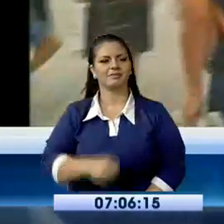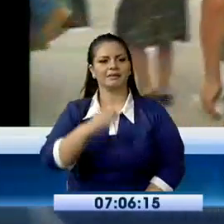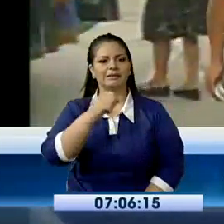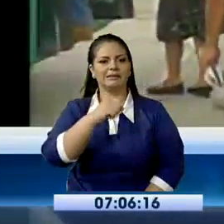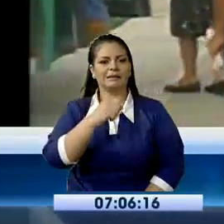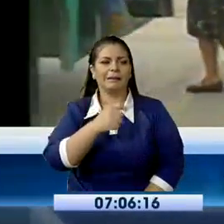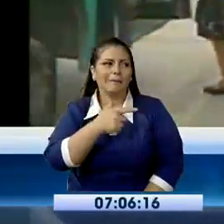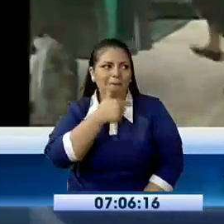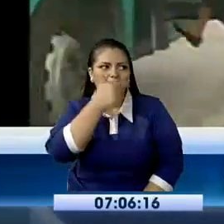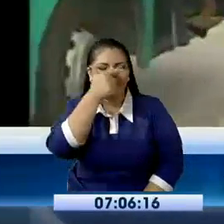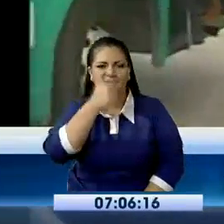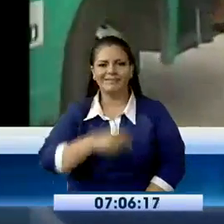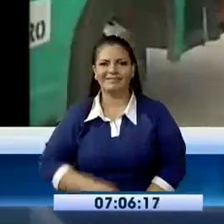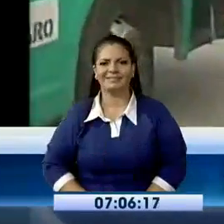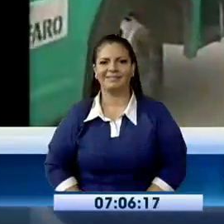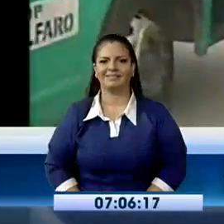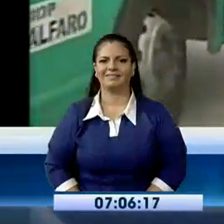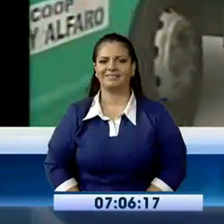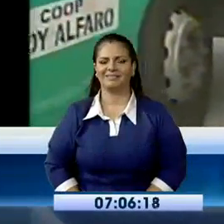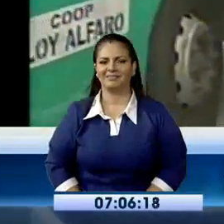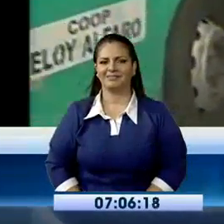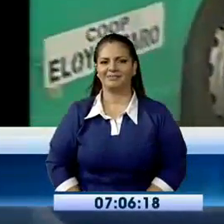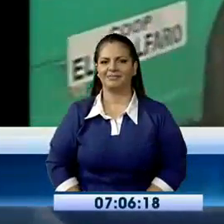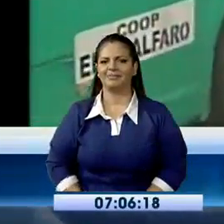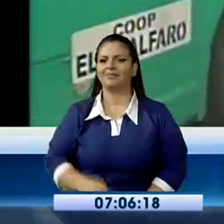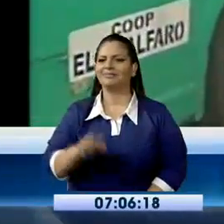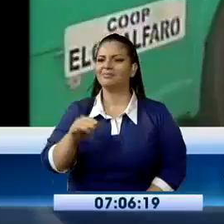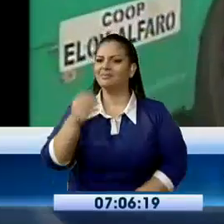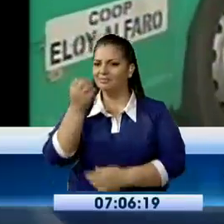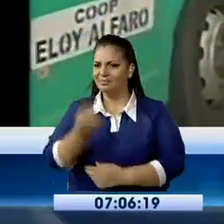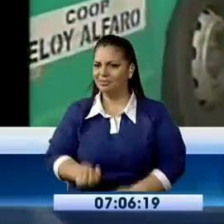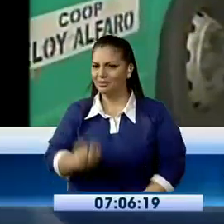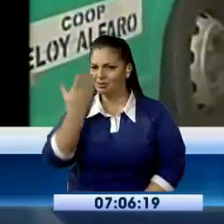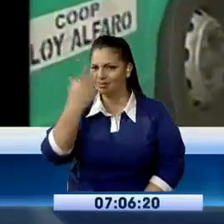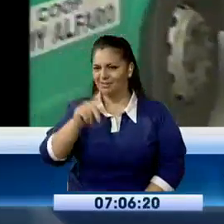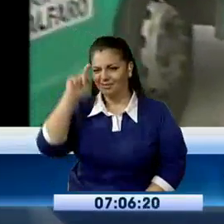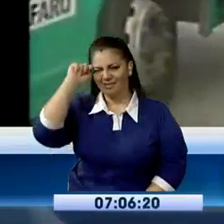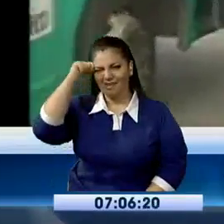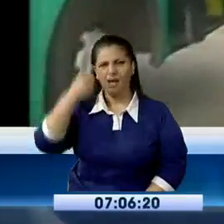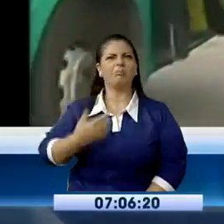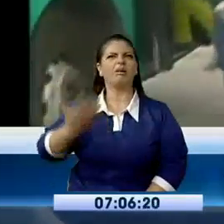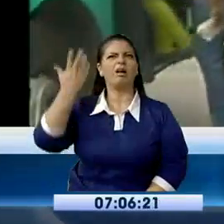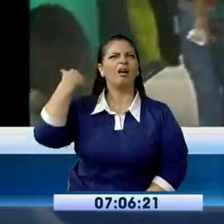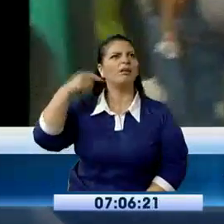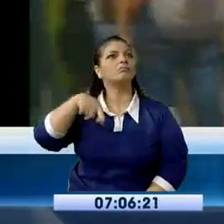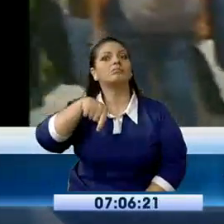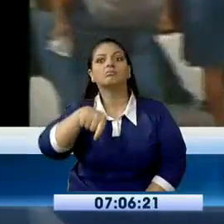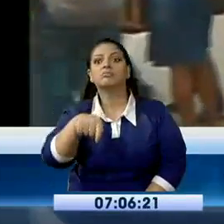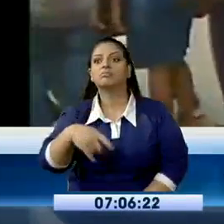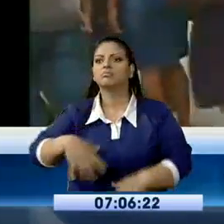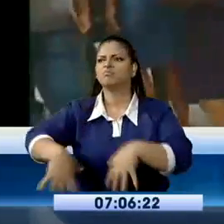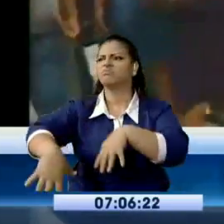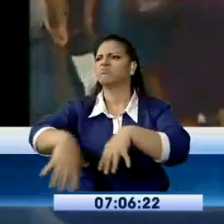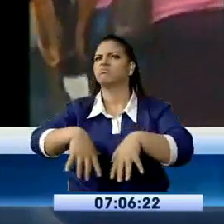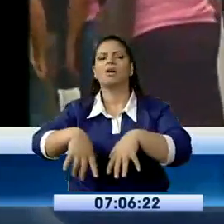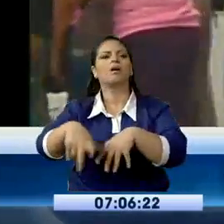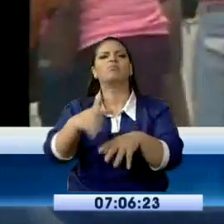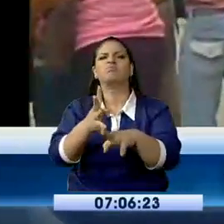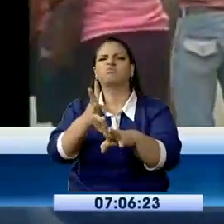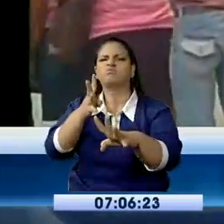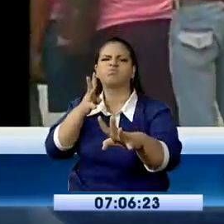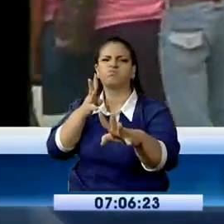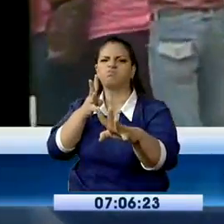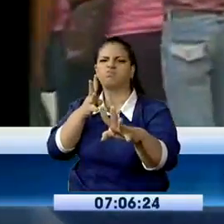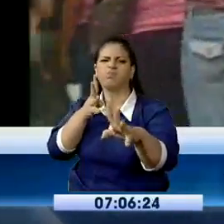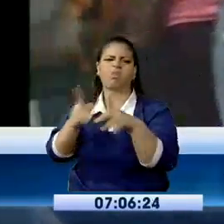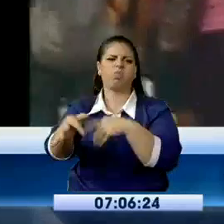Le va el bus. Amiga, muy buenos días. Hace un tiempo atrás aquí era muy complicado subirse al bus, pero ahora es lo contrario. ¿Cómo así?